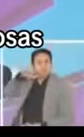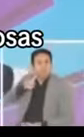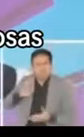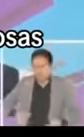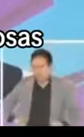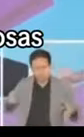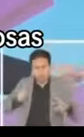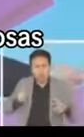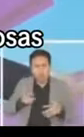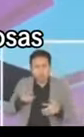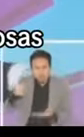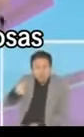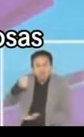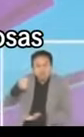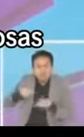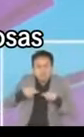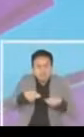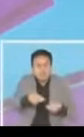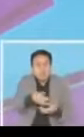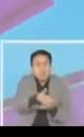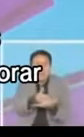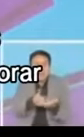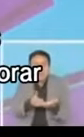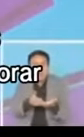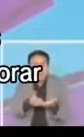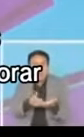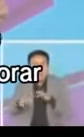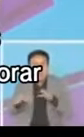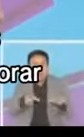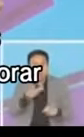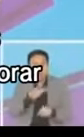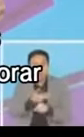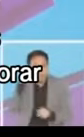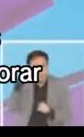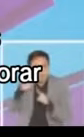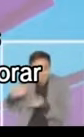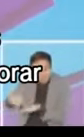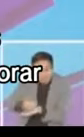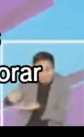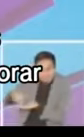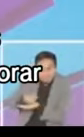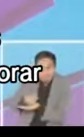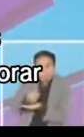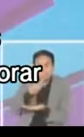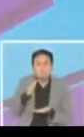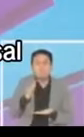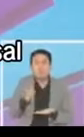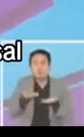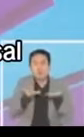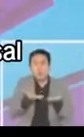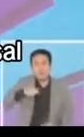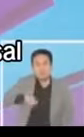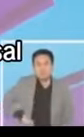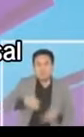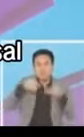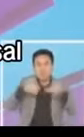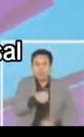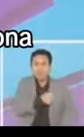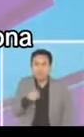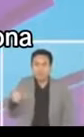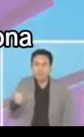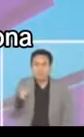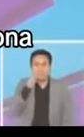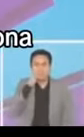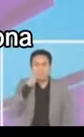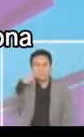Sino para financiar, entre otras cosas, la mitad de los recursos que estamos pensando recaudar es para mejorar la pensión garantizada universal,